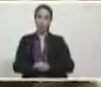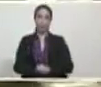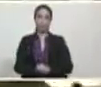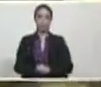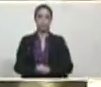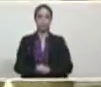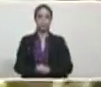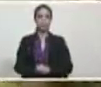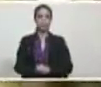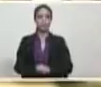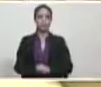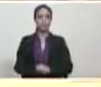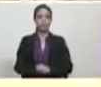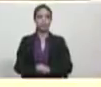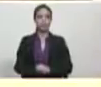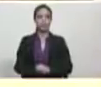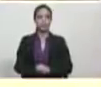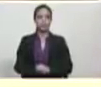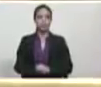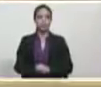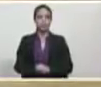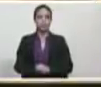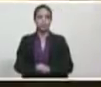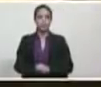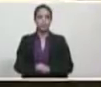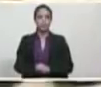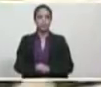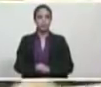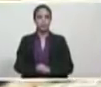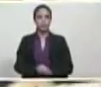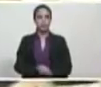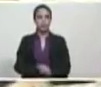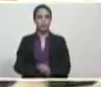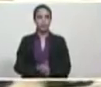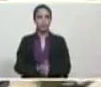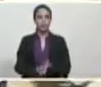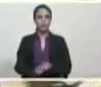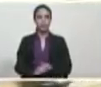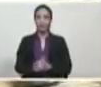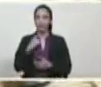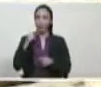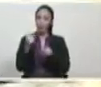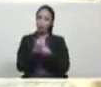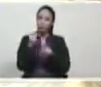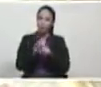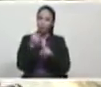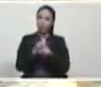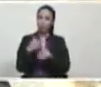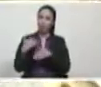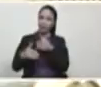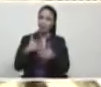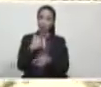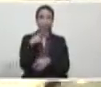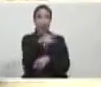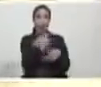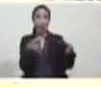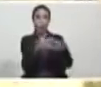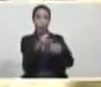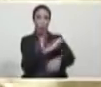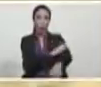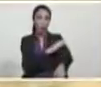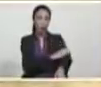las instalaciones, para el servicio de nuestro pueblo venezolano. Aquí continuamos nosotros, mi comandante. Mientras que la oposición